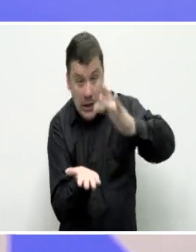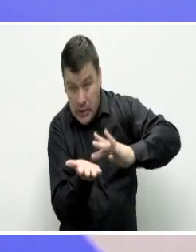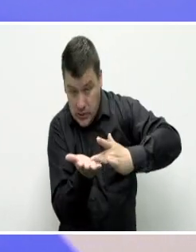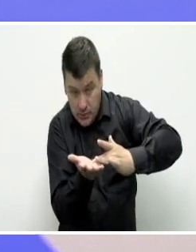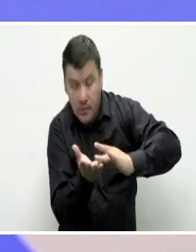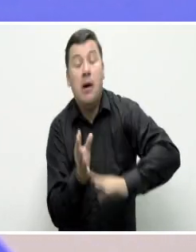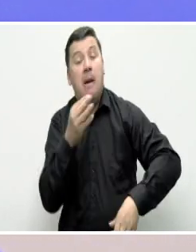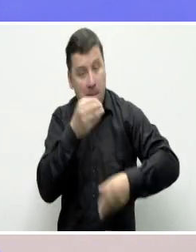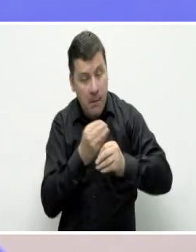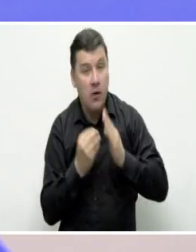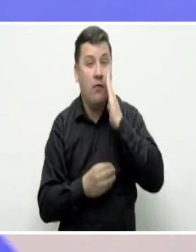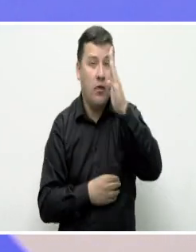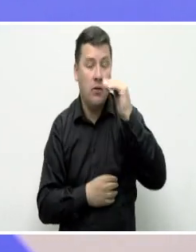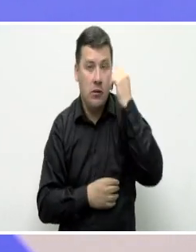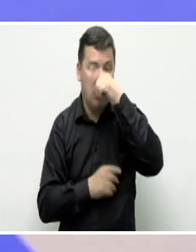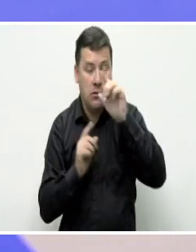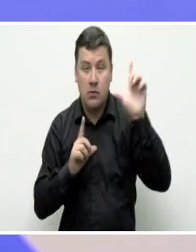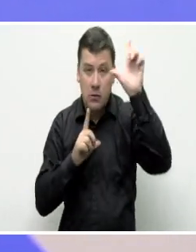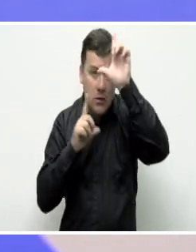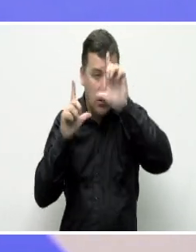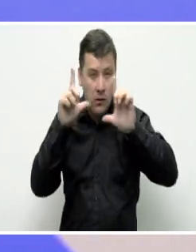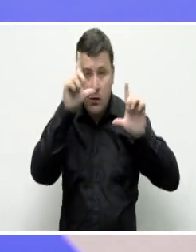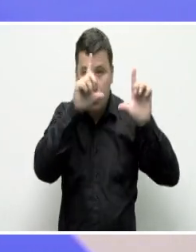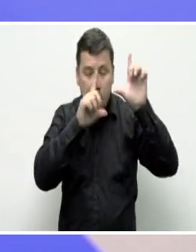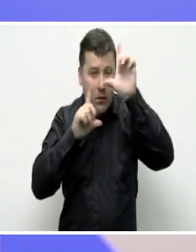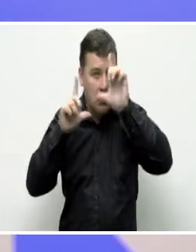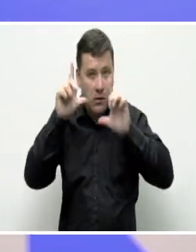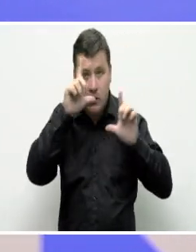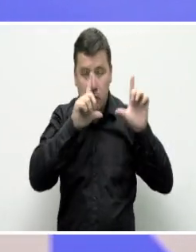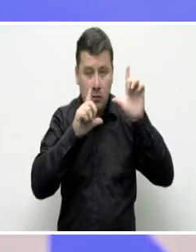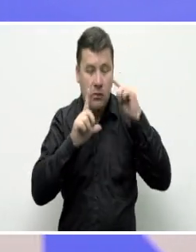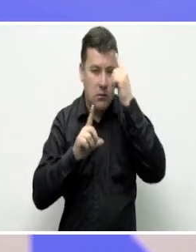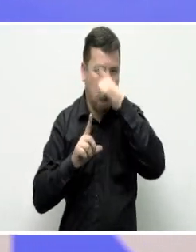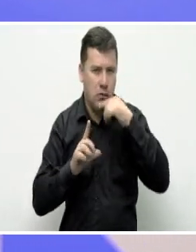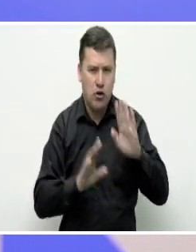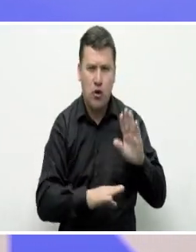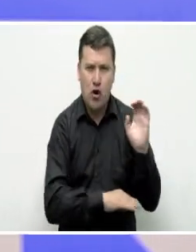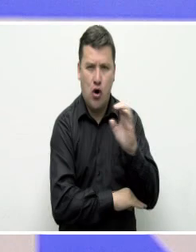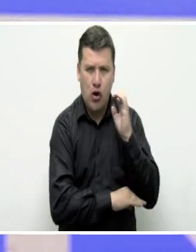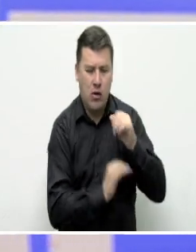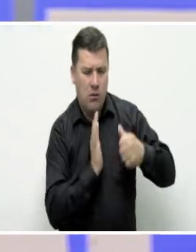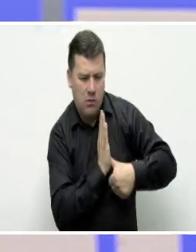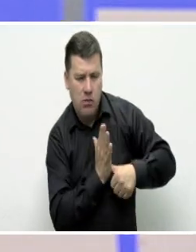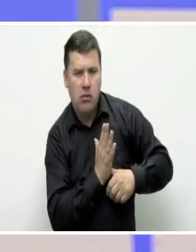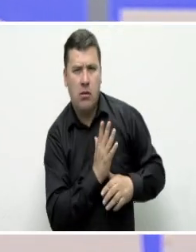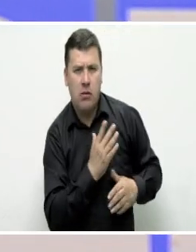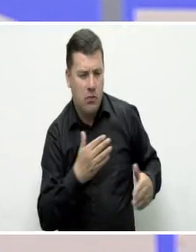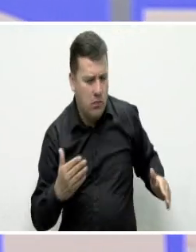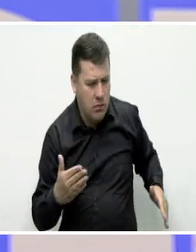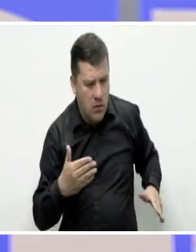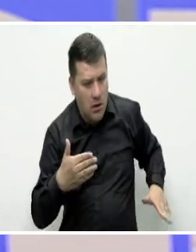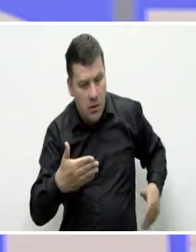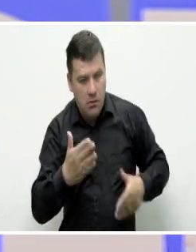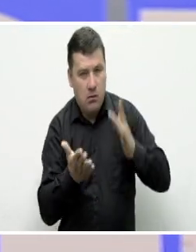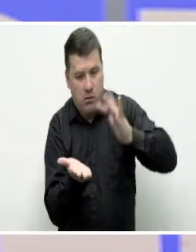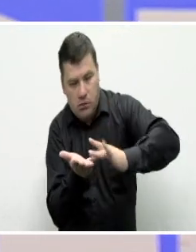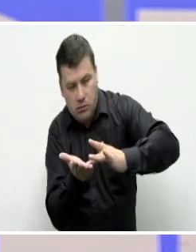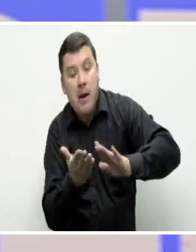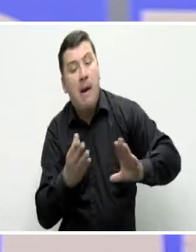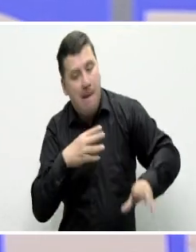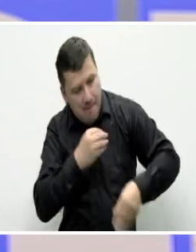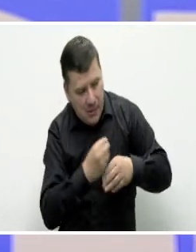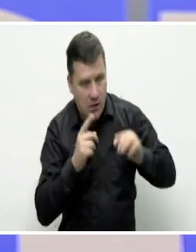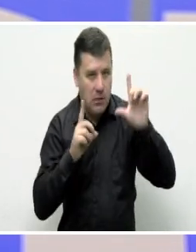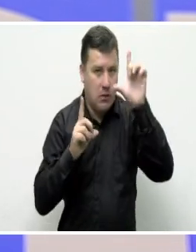nos permitirá ya tener 2 elementos de validación de la identidad de los colombianos, que se pueden complementar o manejar en